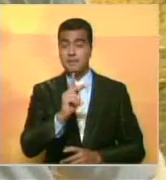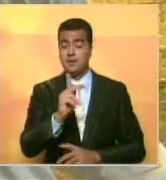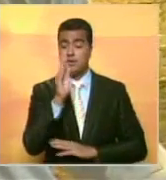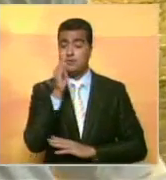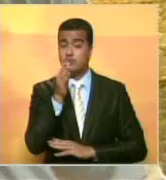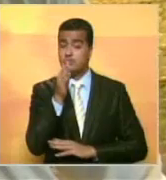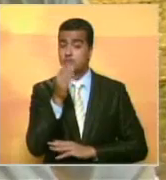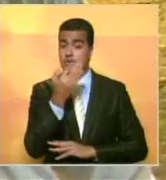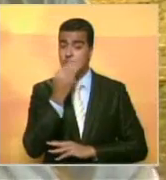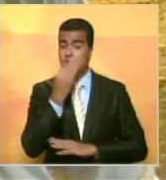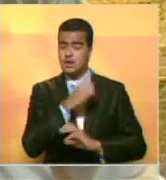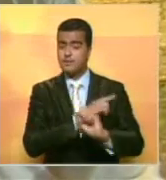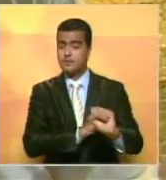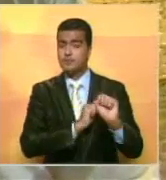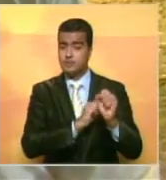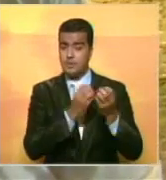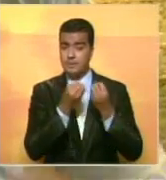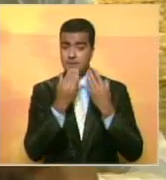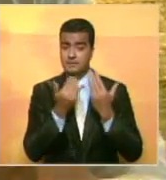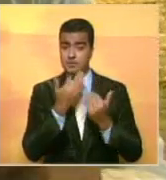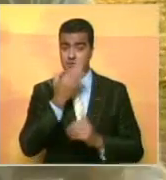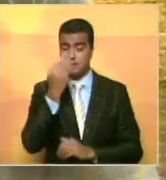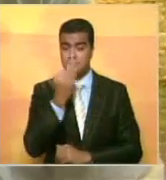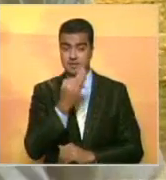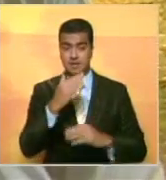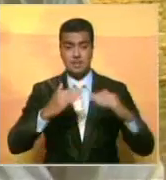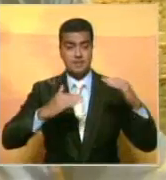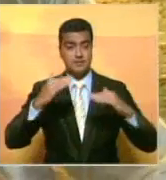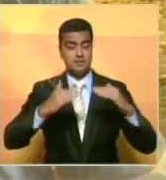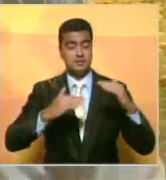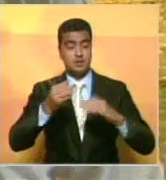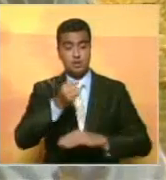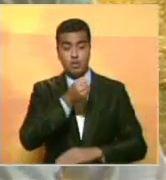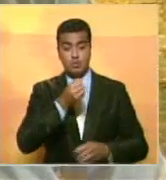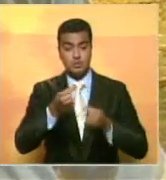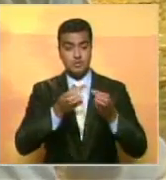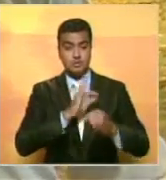aseguran que consolidarán beneficios para garantizar la estabilidad de los comunicadores sociales.